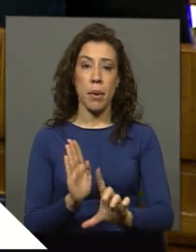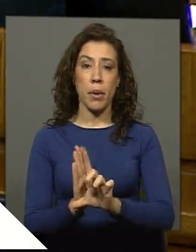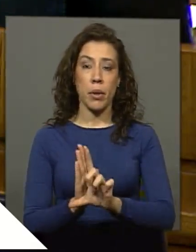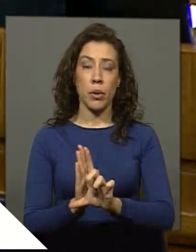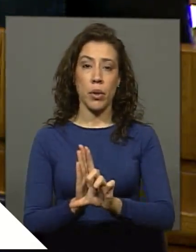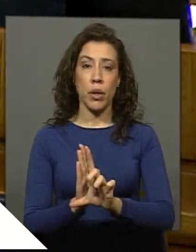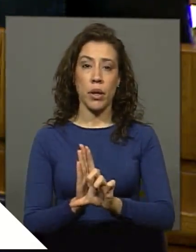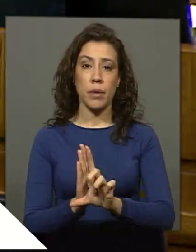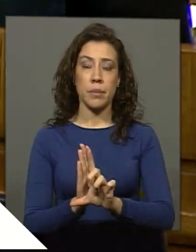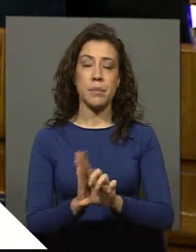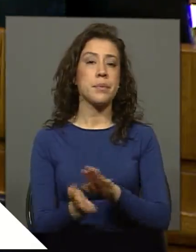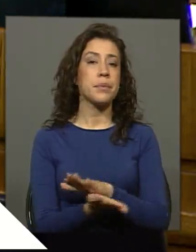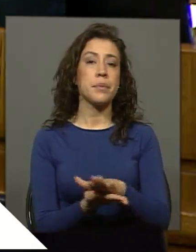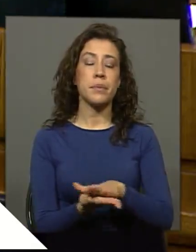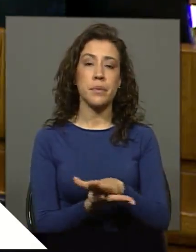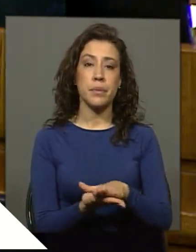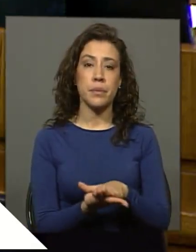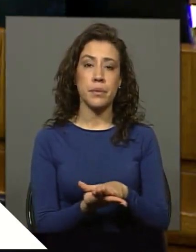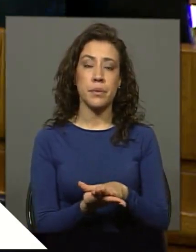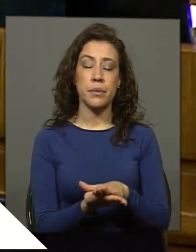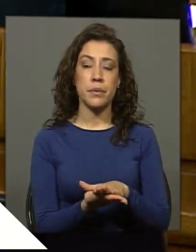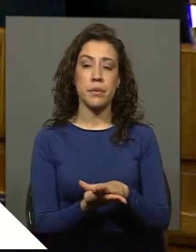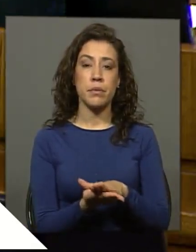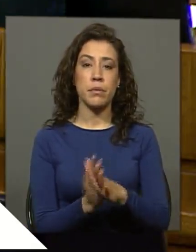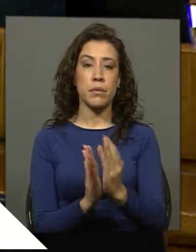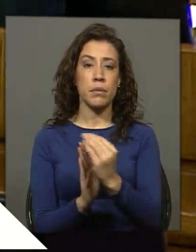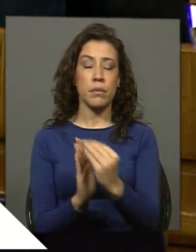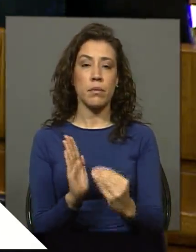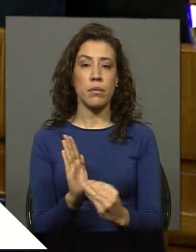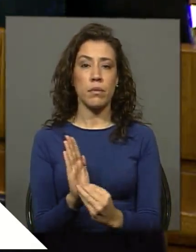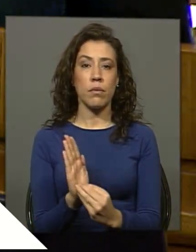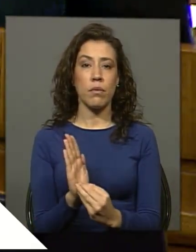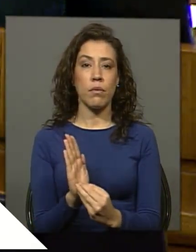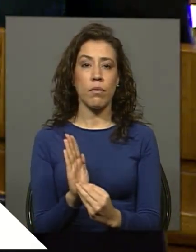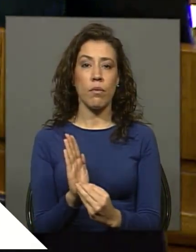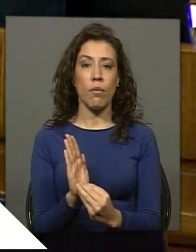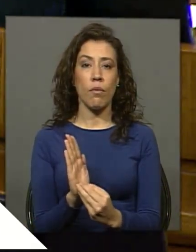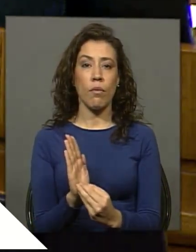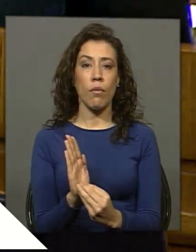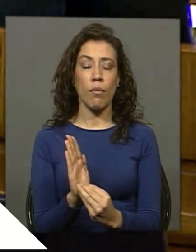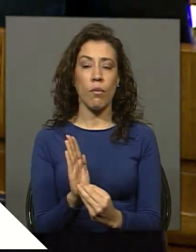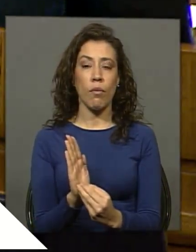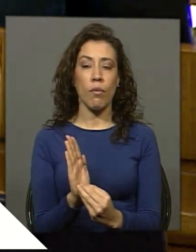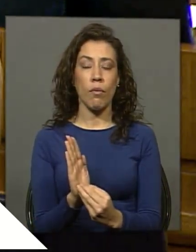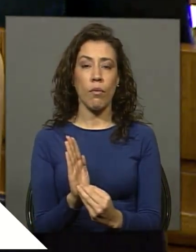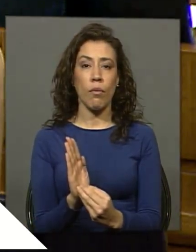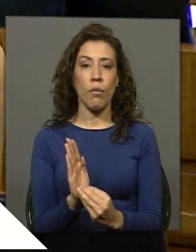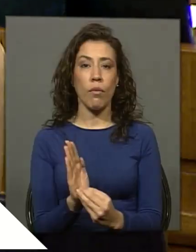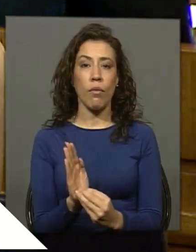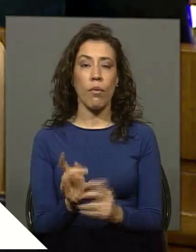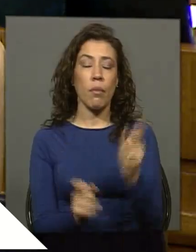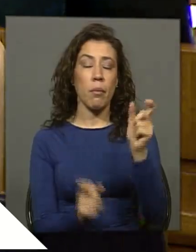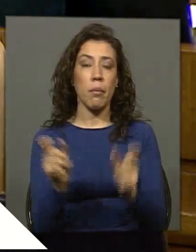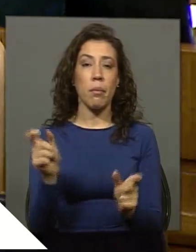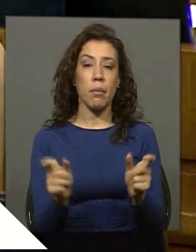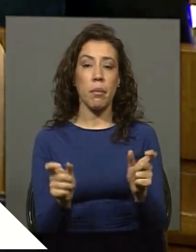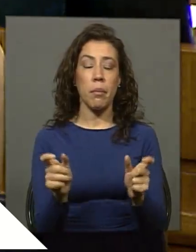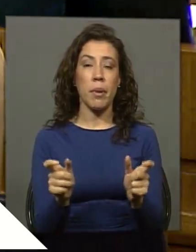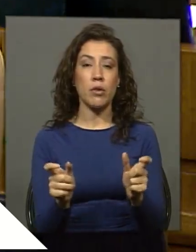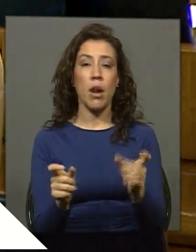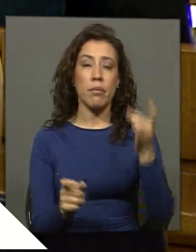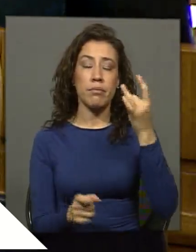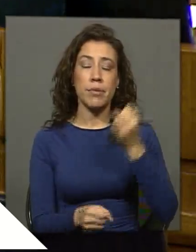como por ejemplo cierto la incorporación de aquellos del personal exclusivo de